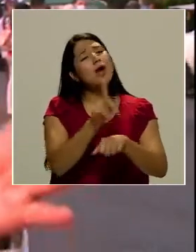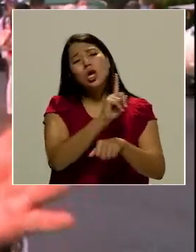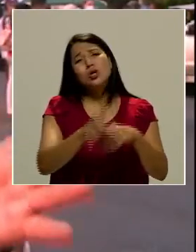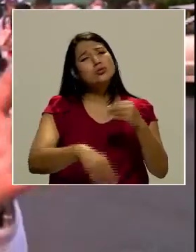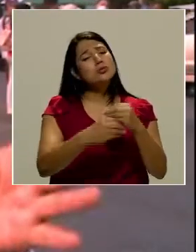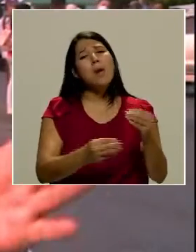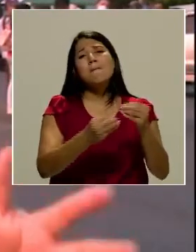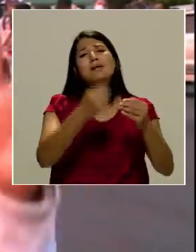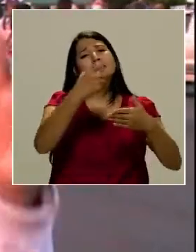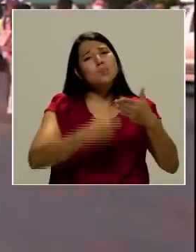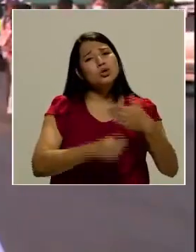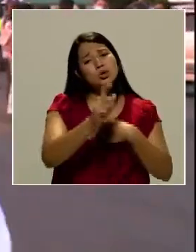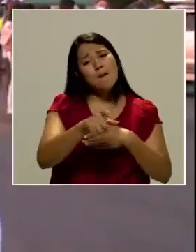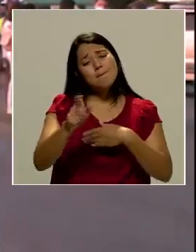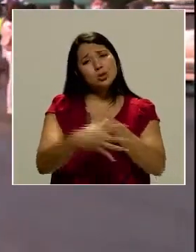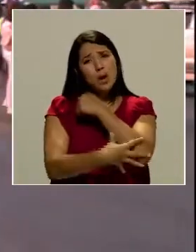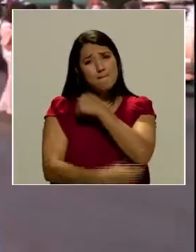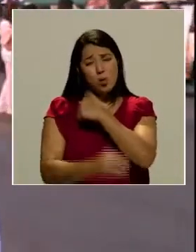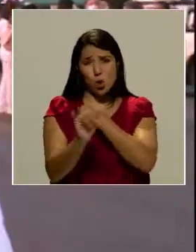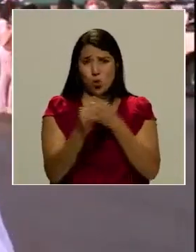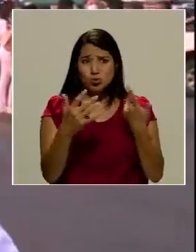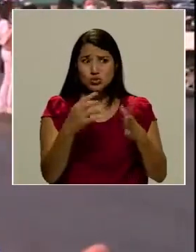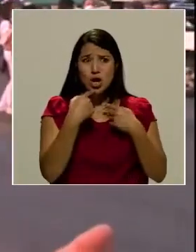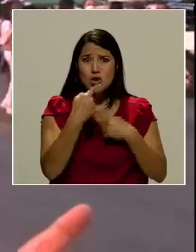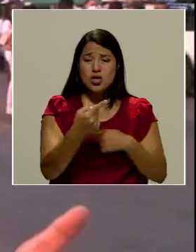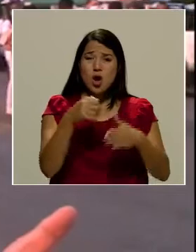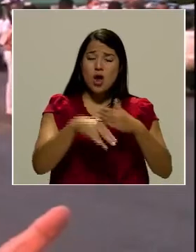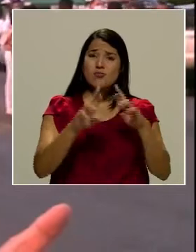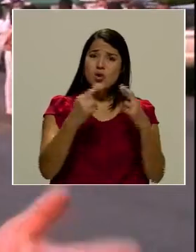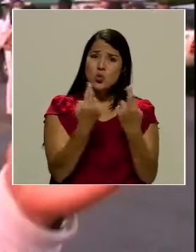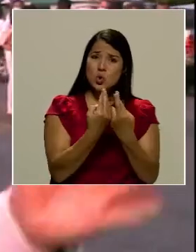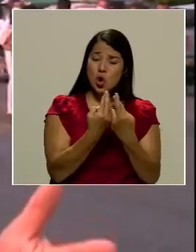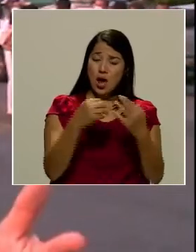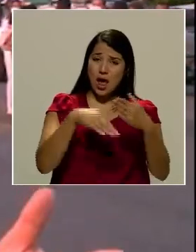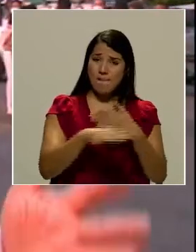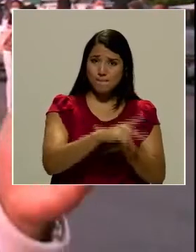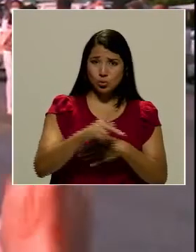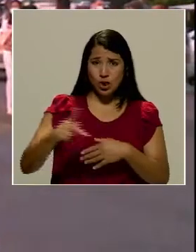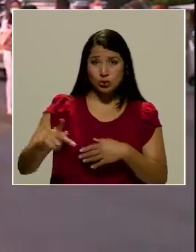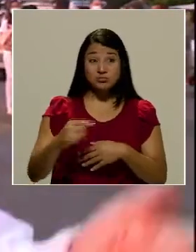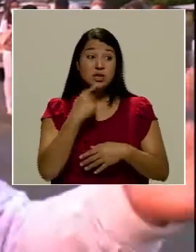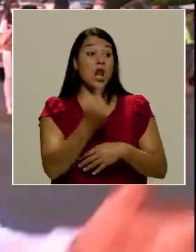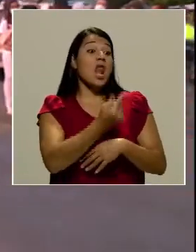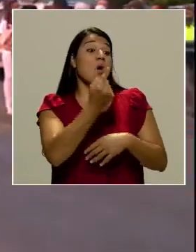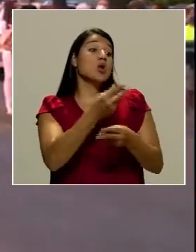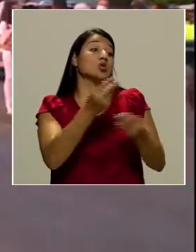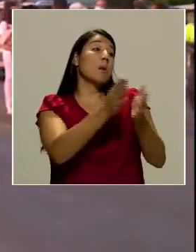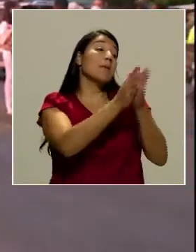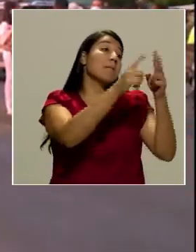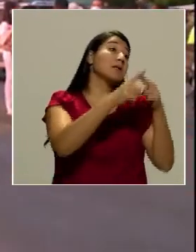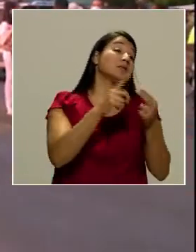pobre como lo está pretendiendo y como lo dijo en Consejo de Gobierno en Punta Arenas, que la única solución es pedir préstamos y pagar